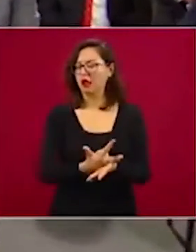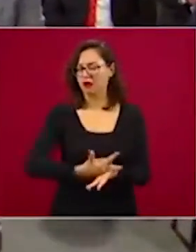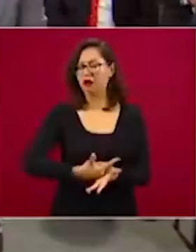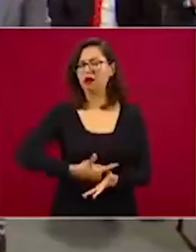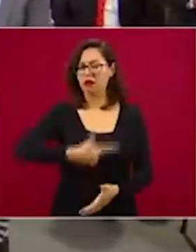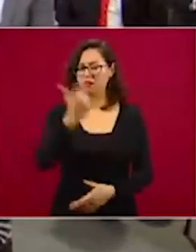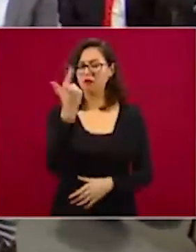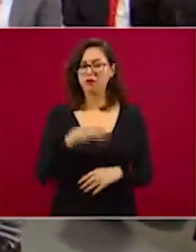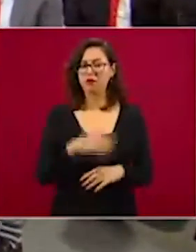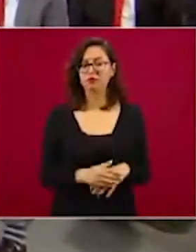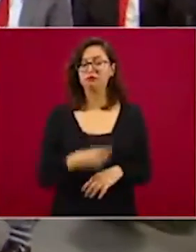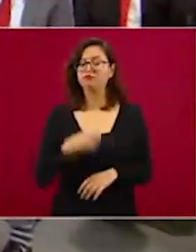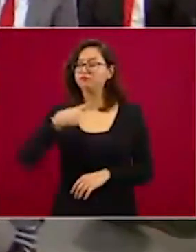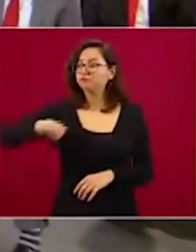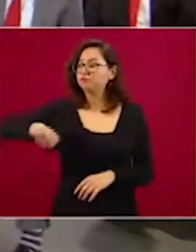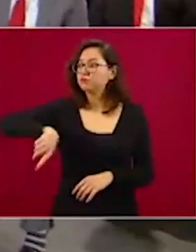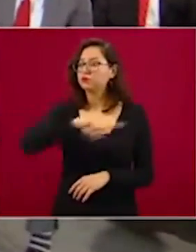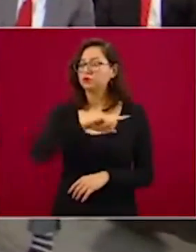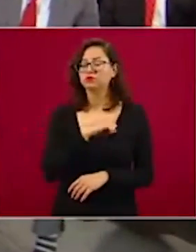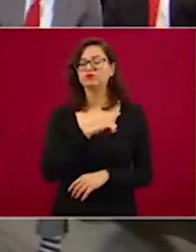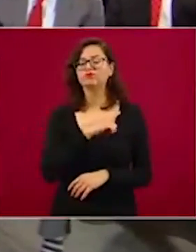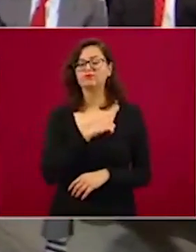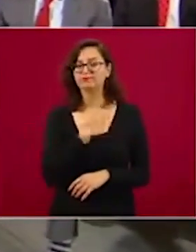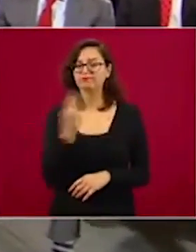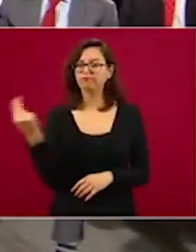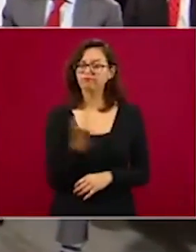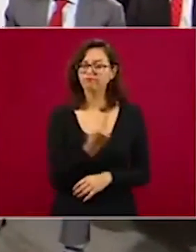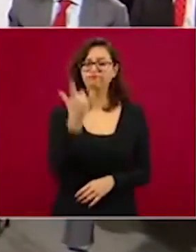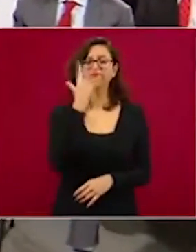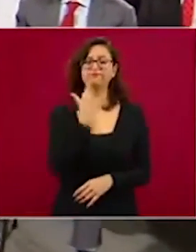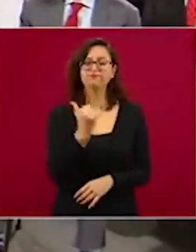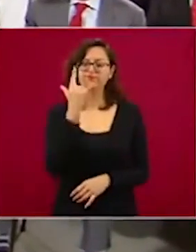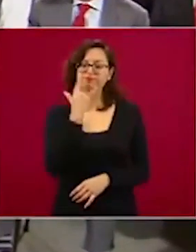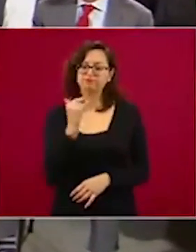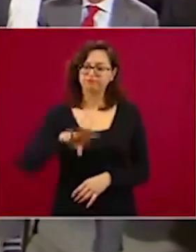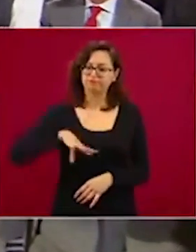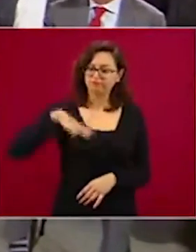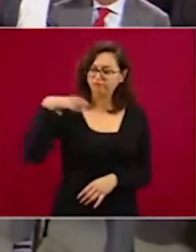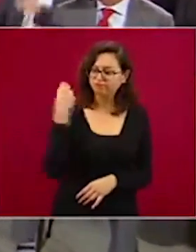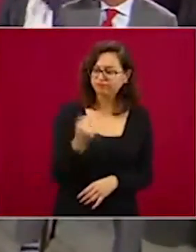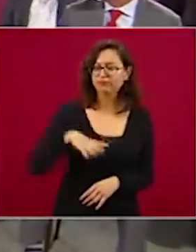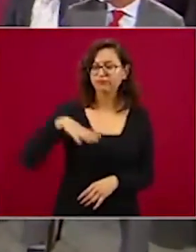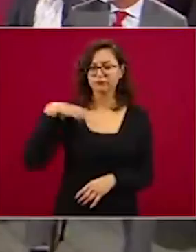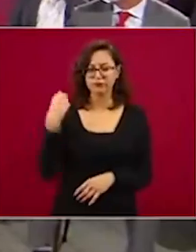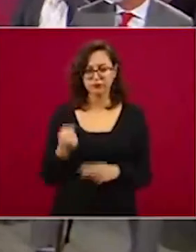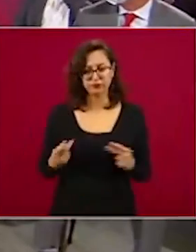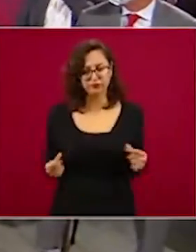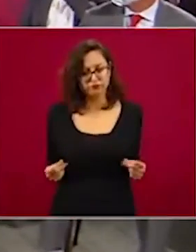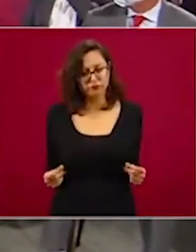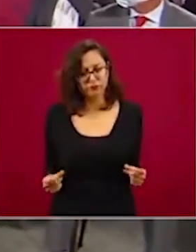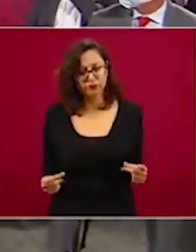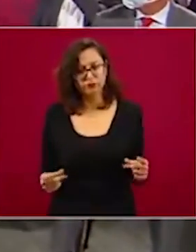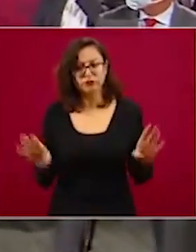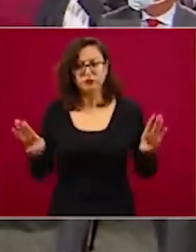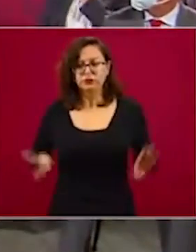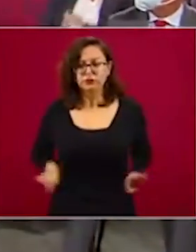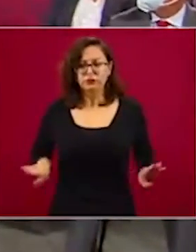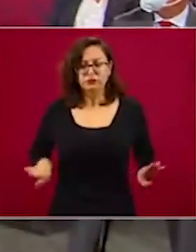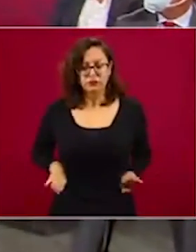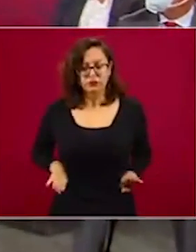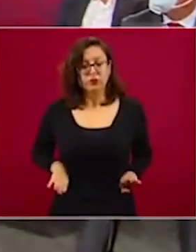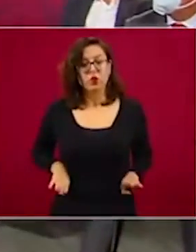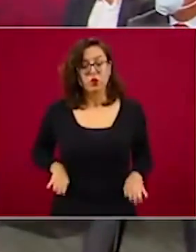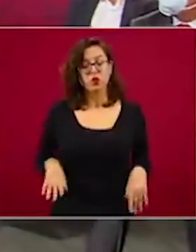todos nosotros esfuerzos y actitudes extraordinarias. Todos deseamos